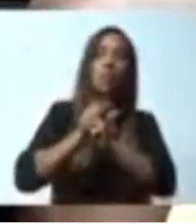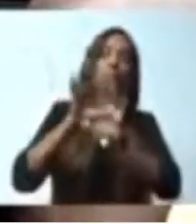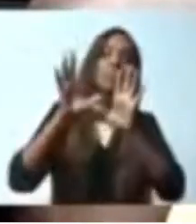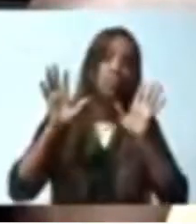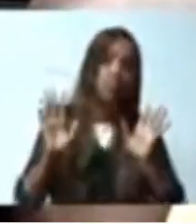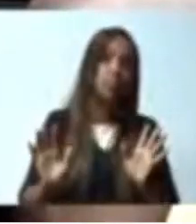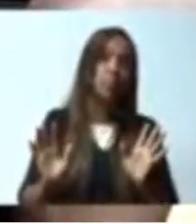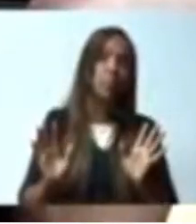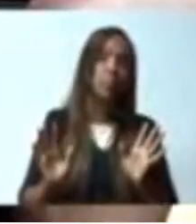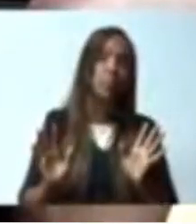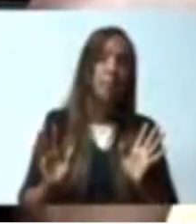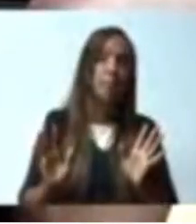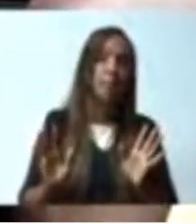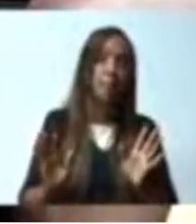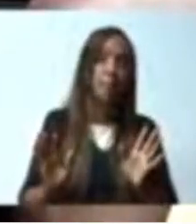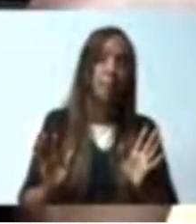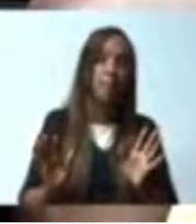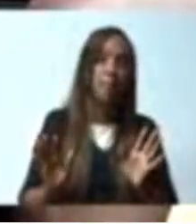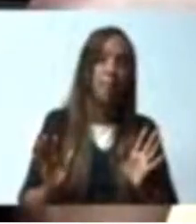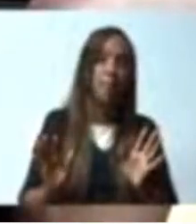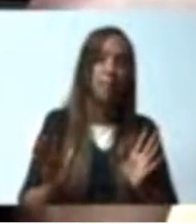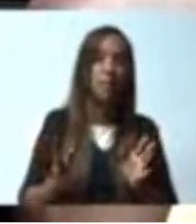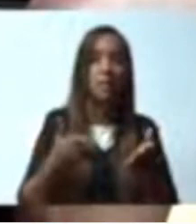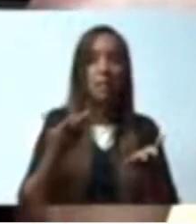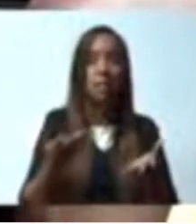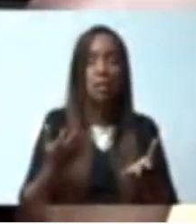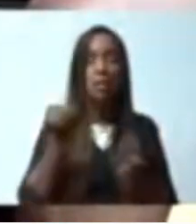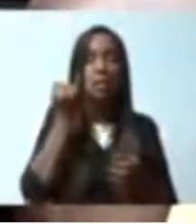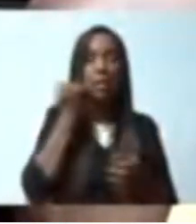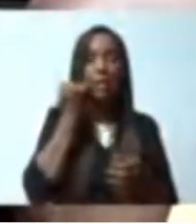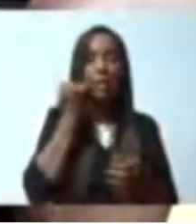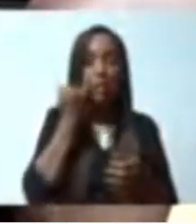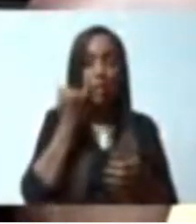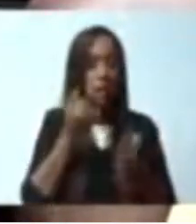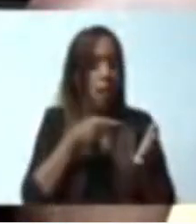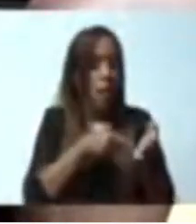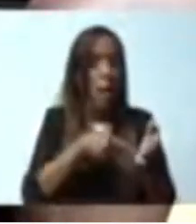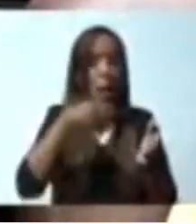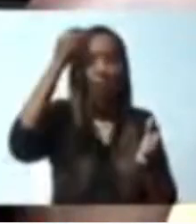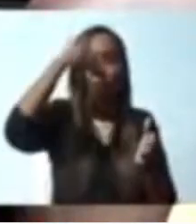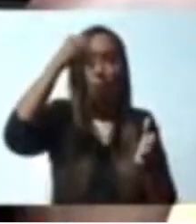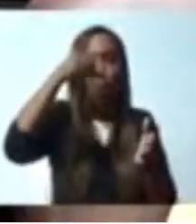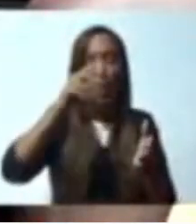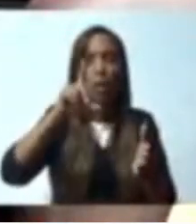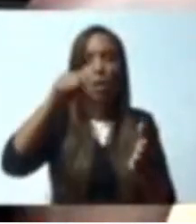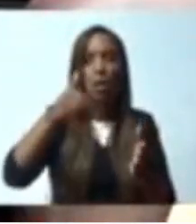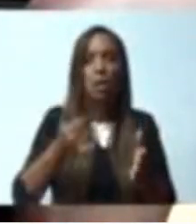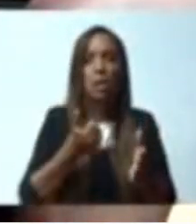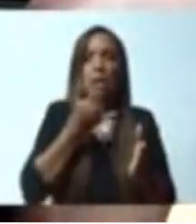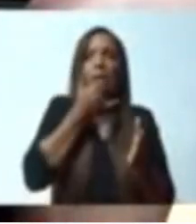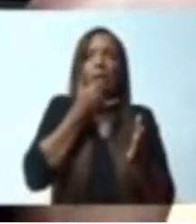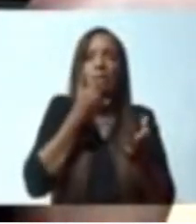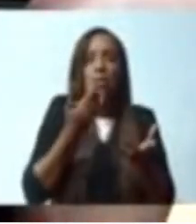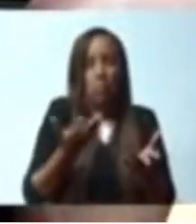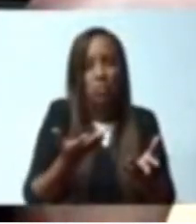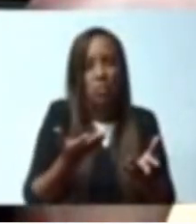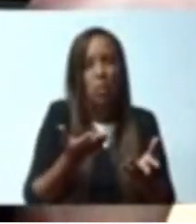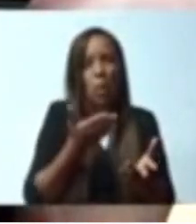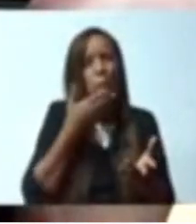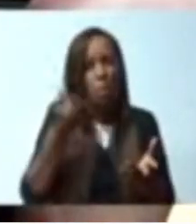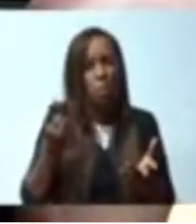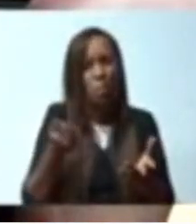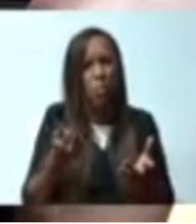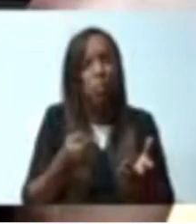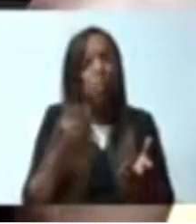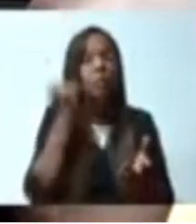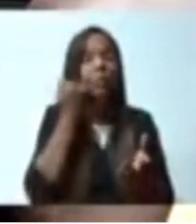serie de conocimientos técnicos para no incurrir en faltas como la que pudimos identificar en la comisión que investigó que se han cometido.